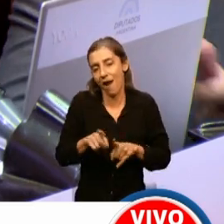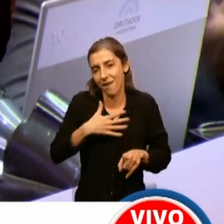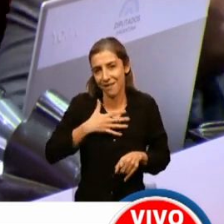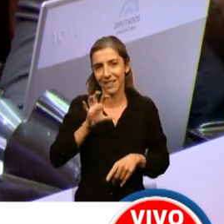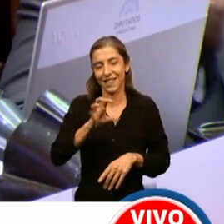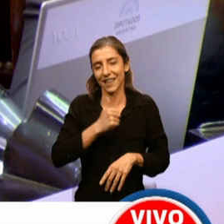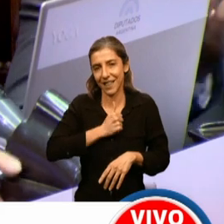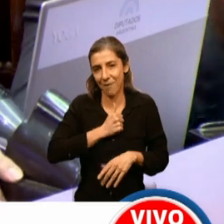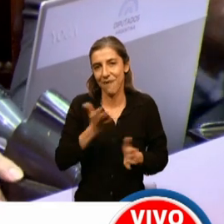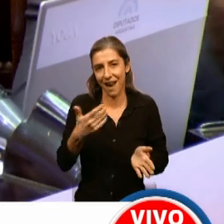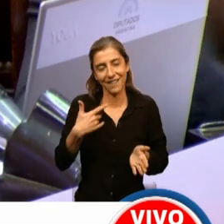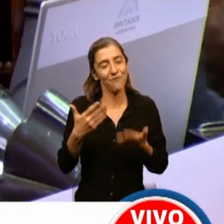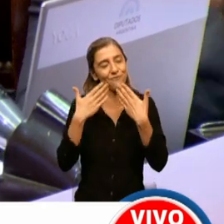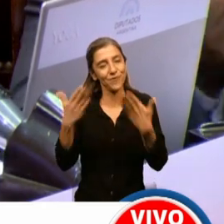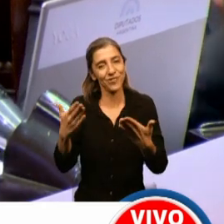gracias